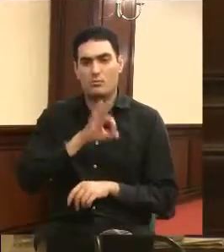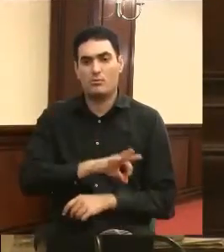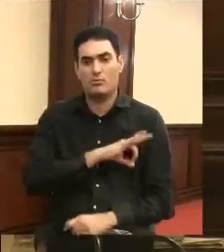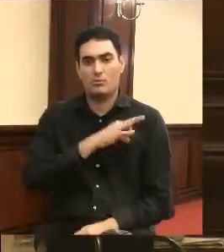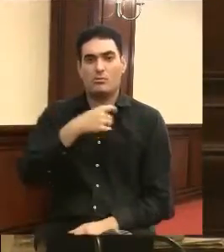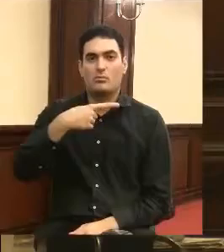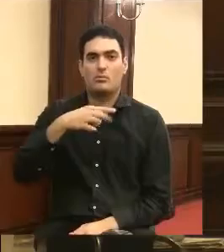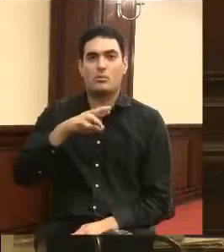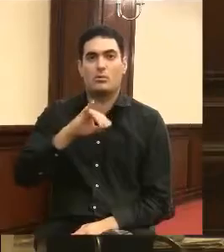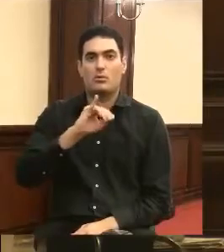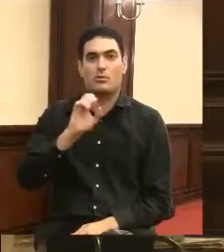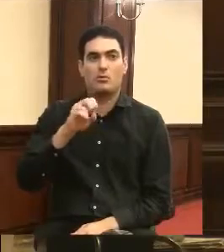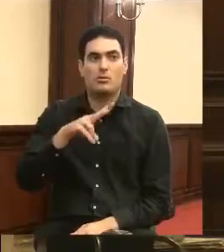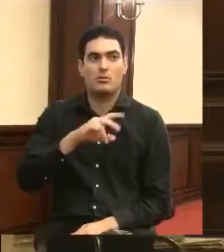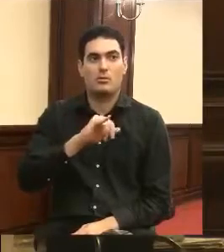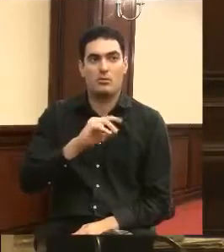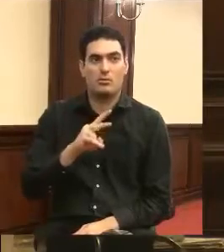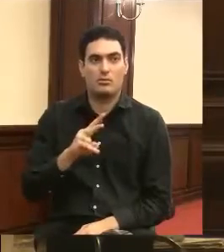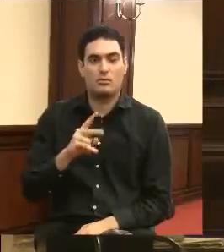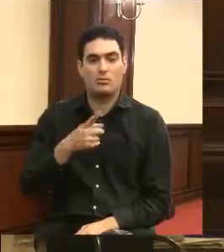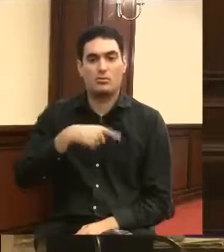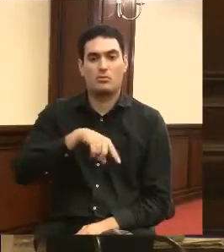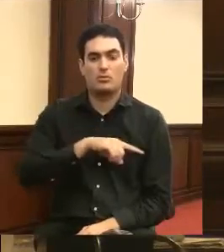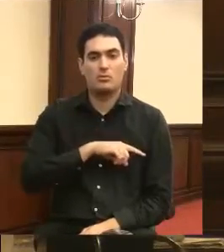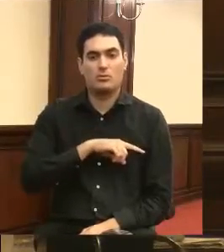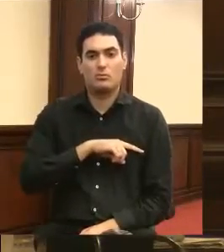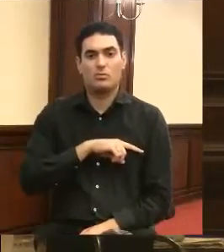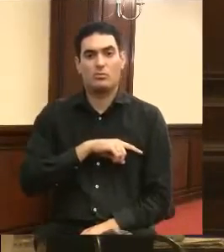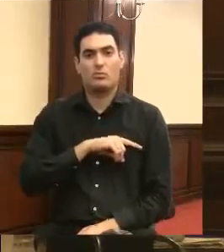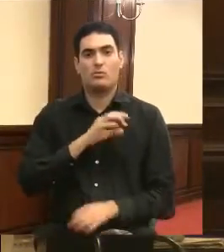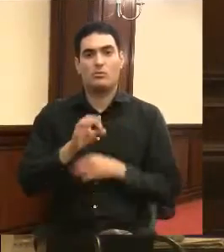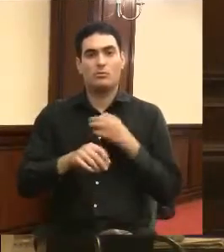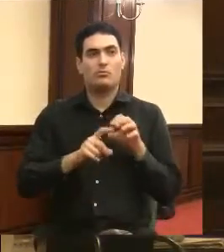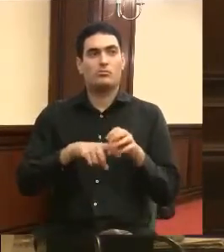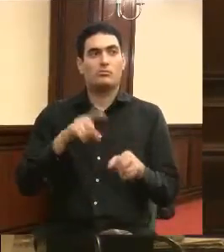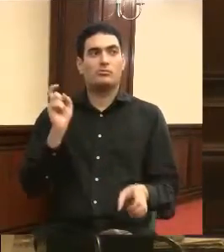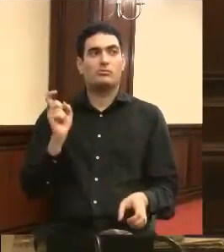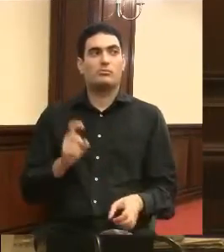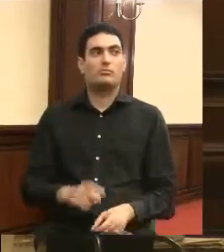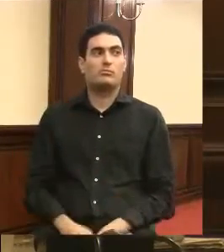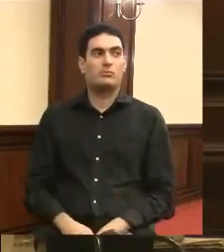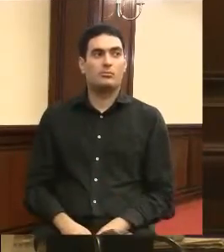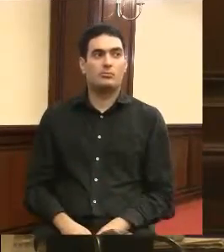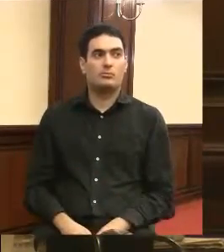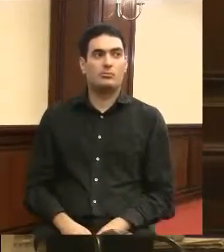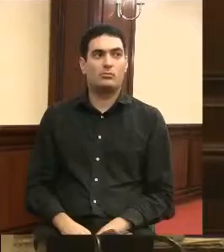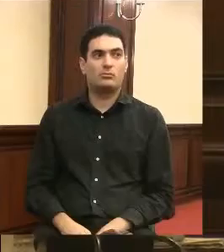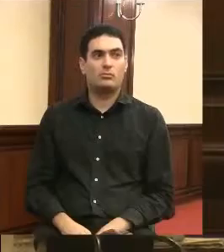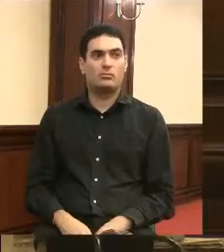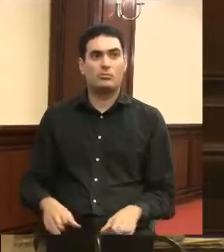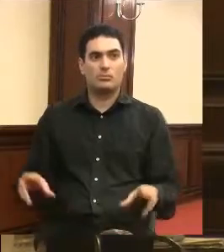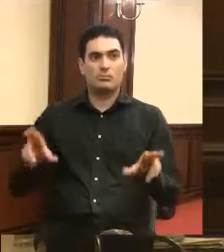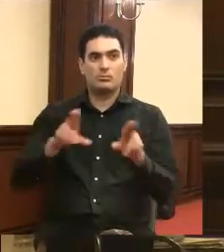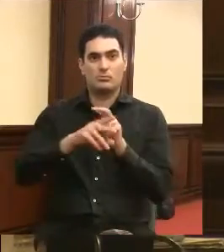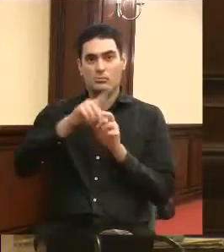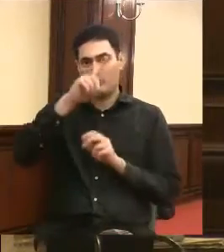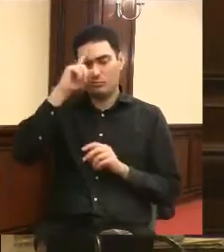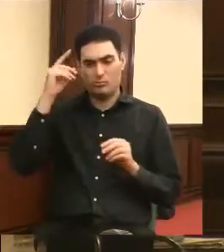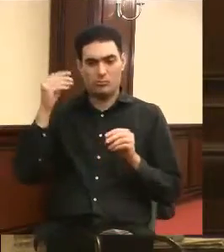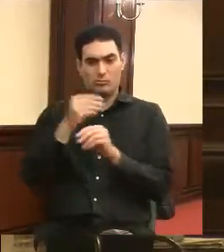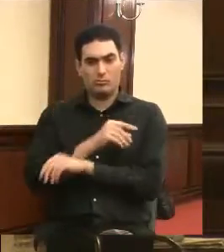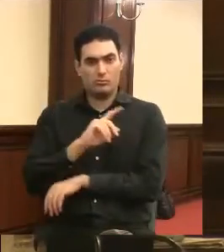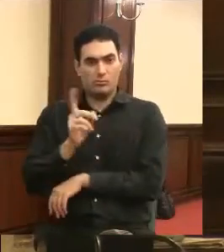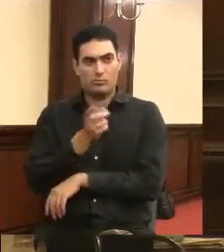Garzón nos expulsó de Izquierda Unida y no pertenecemos a esa organización. La próxima vez afinaremos. Comunidad de Madrid, por no